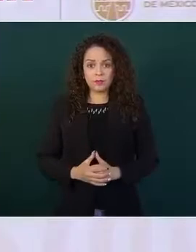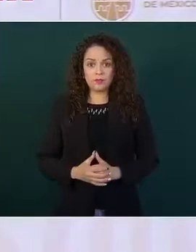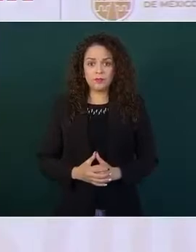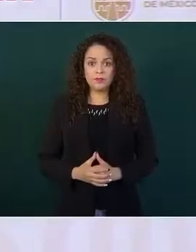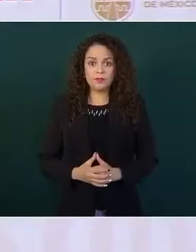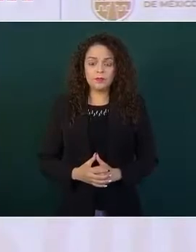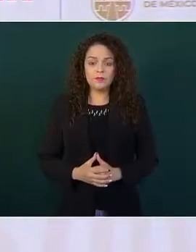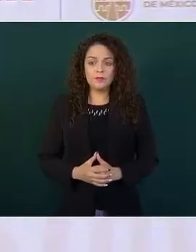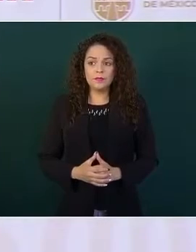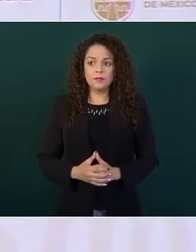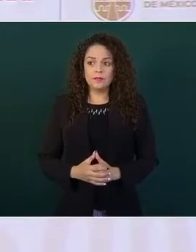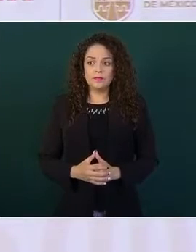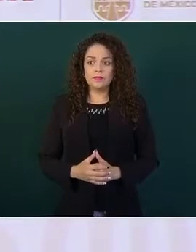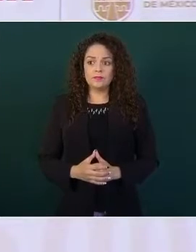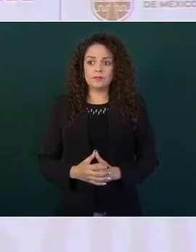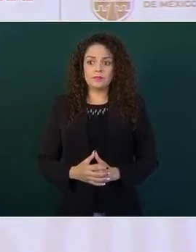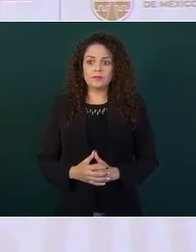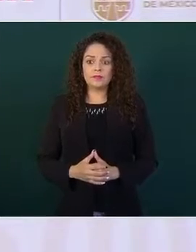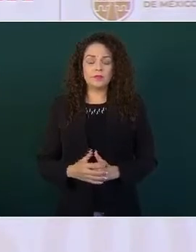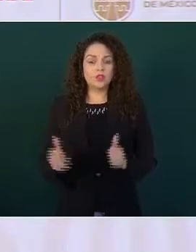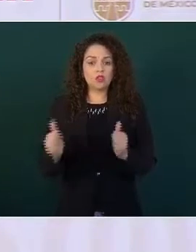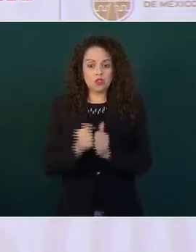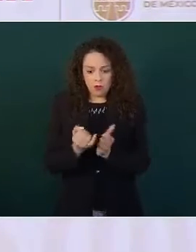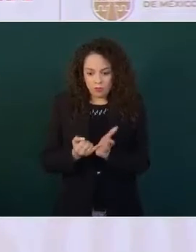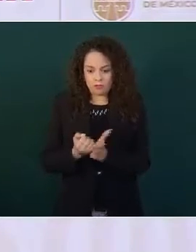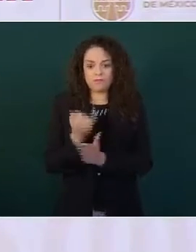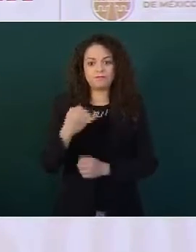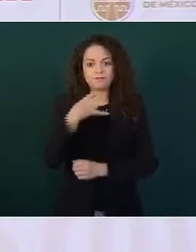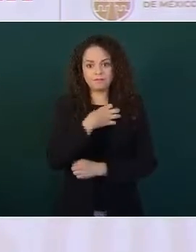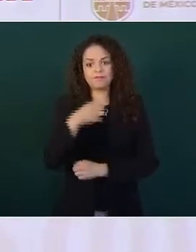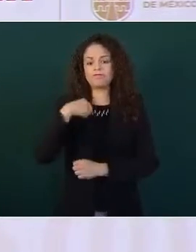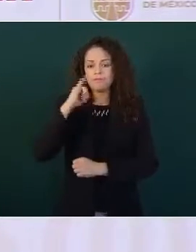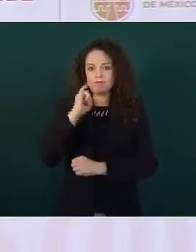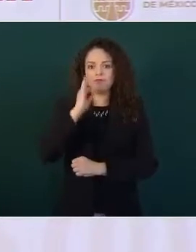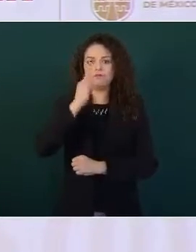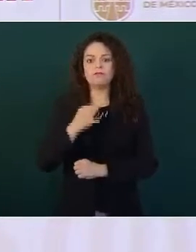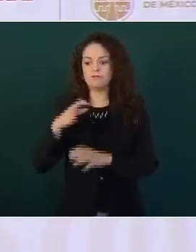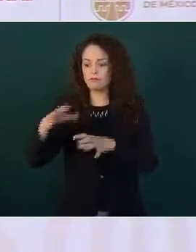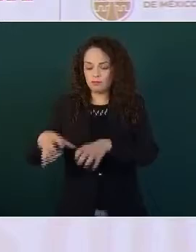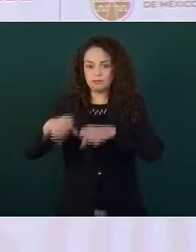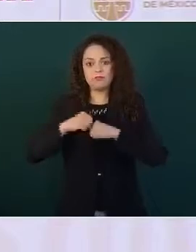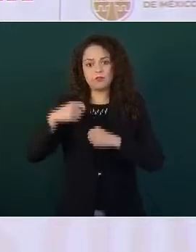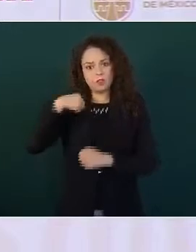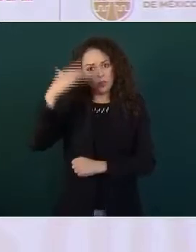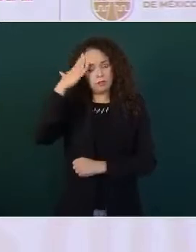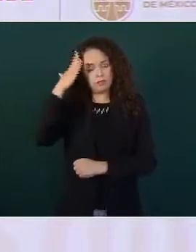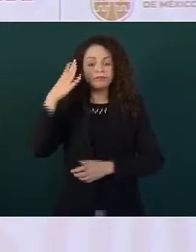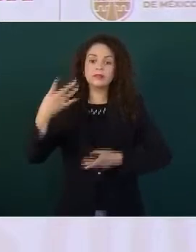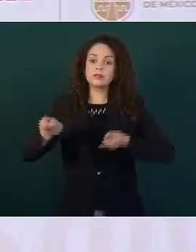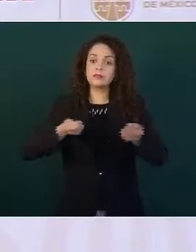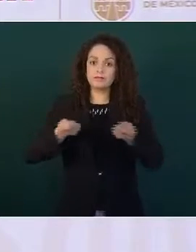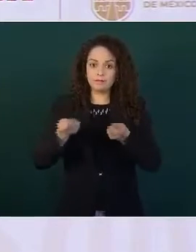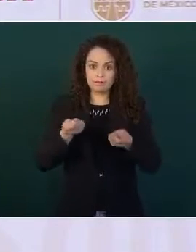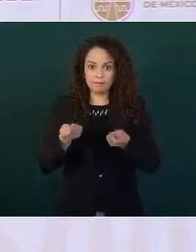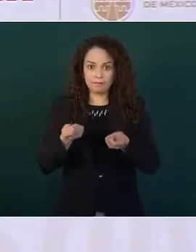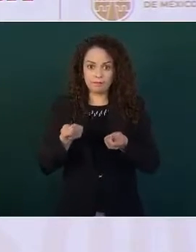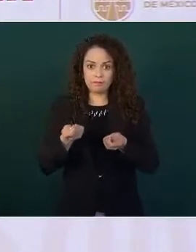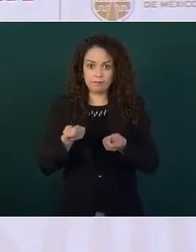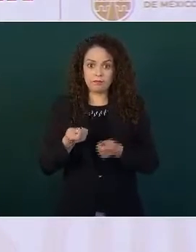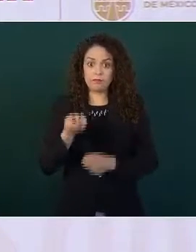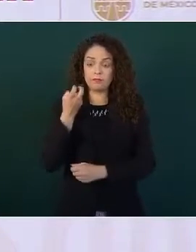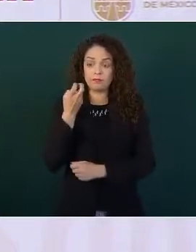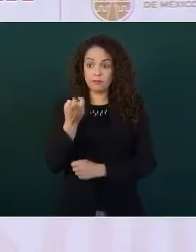Con entusiasmo y determinación asumo el mando del Ejército Mexicano y en el ejercicio de tan